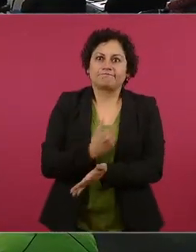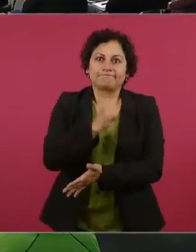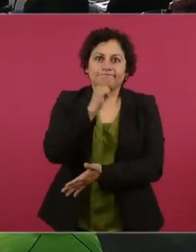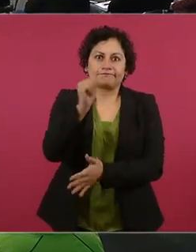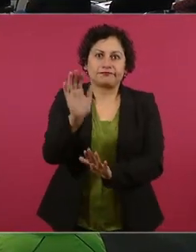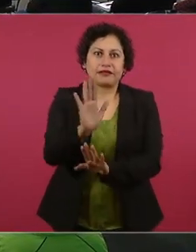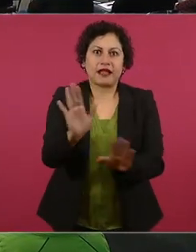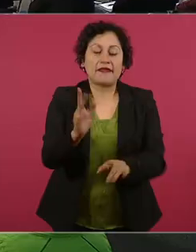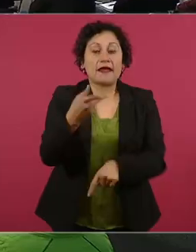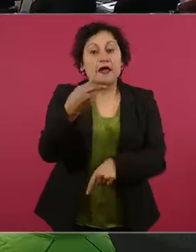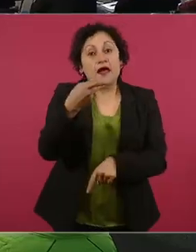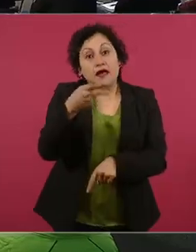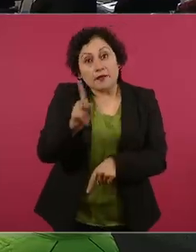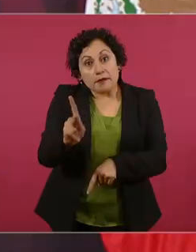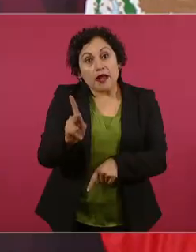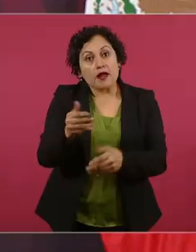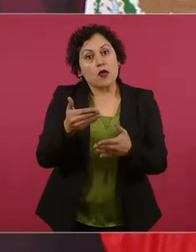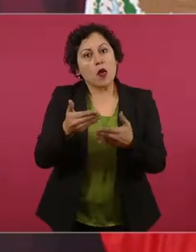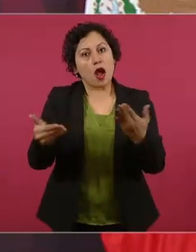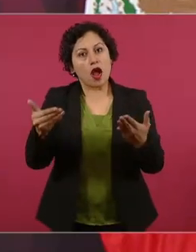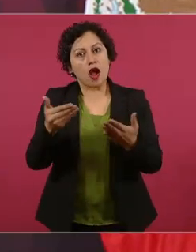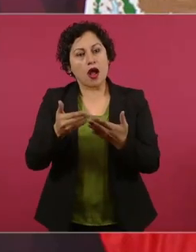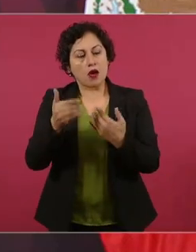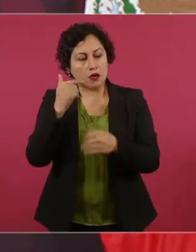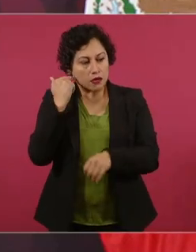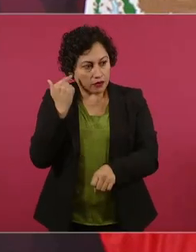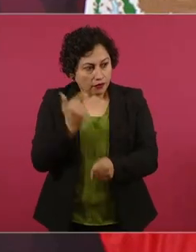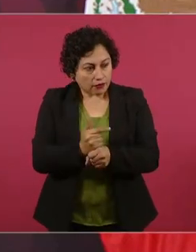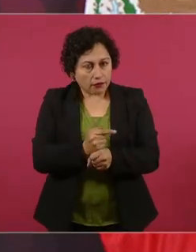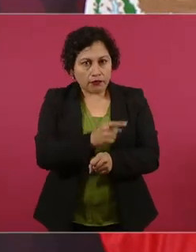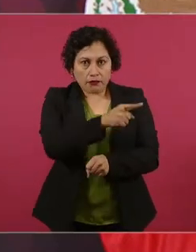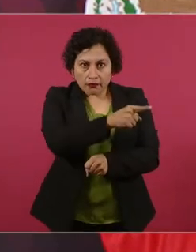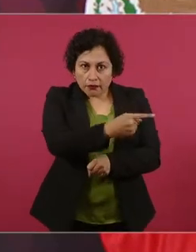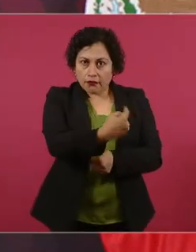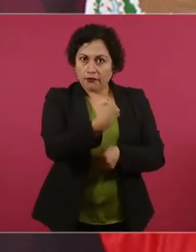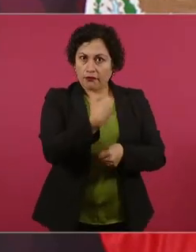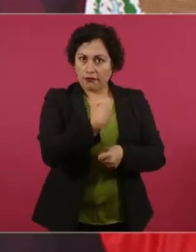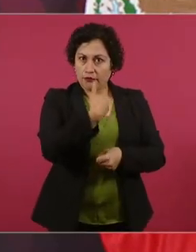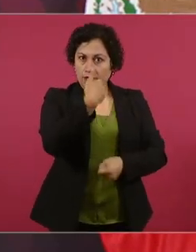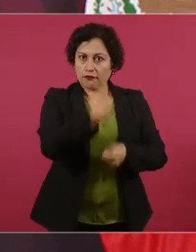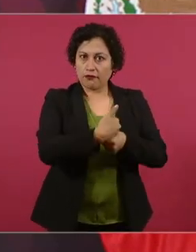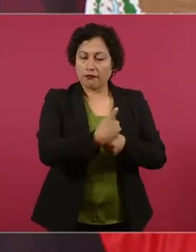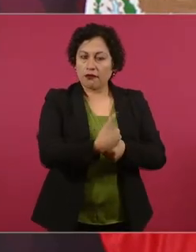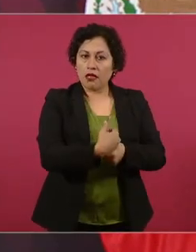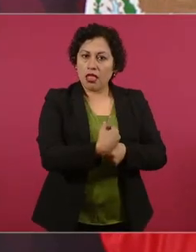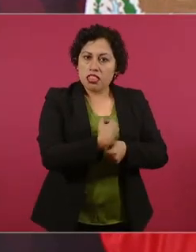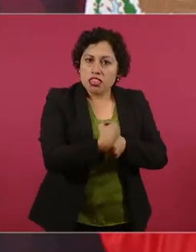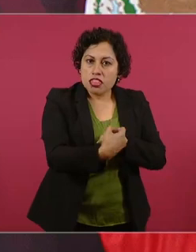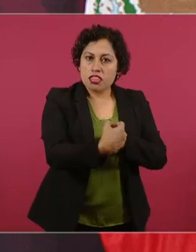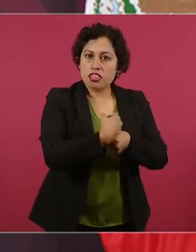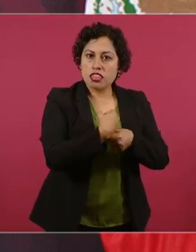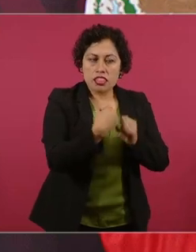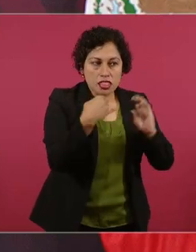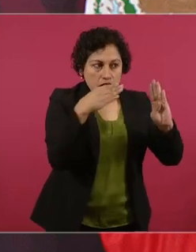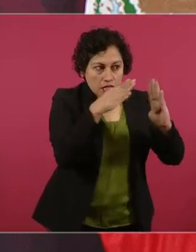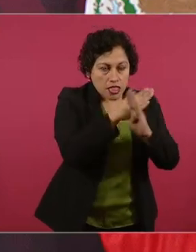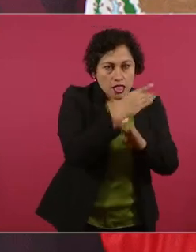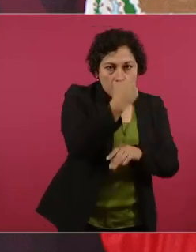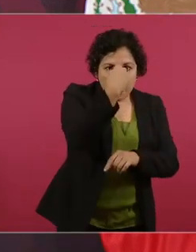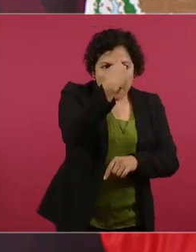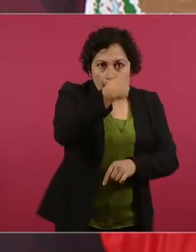en investigación, porque esa investigación, según me vengo enterando, la hizo la DEA